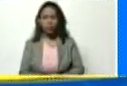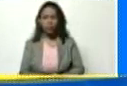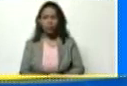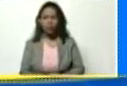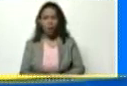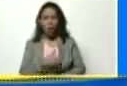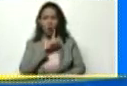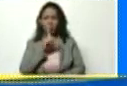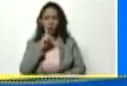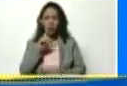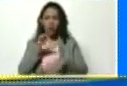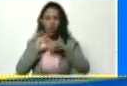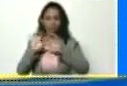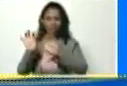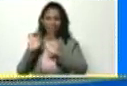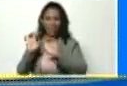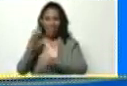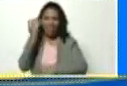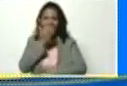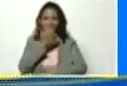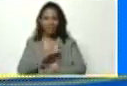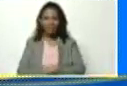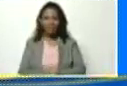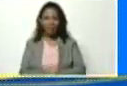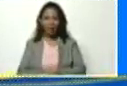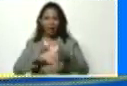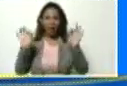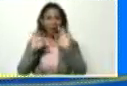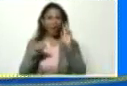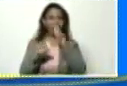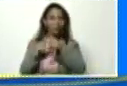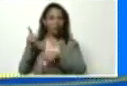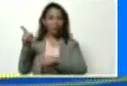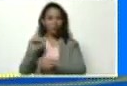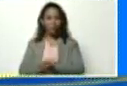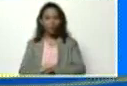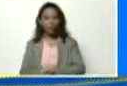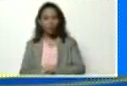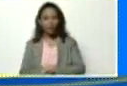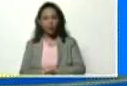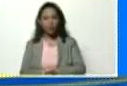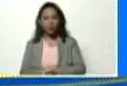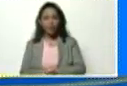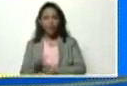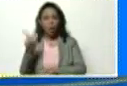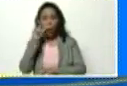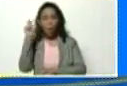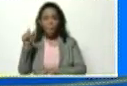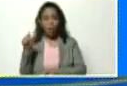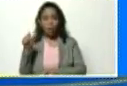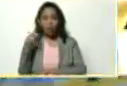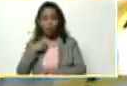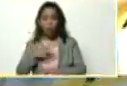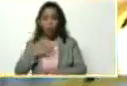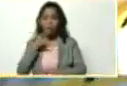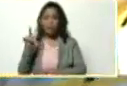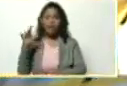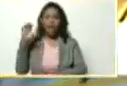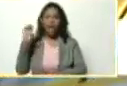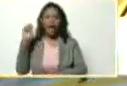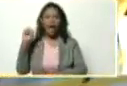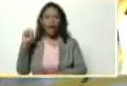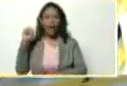Osnayer, no te rías, es un chiste, Osnayer. Nada que ver contigo. Osnayer, Enrique. Bueno, Enrique, te puedo decir Enrique.